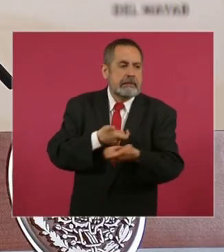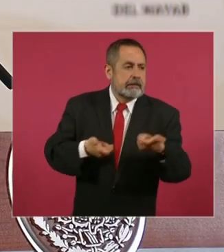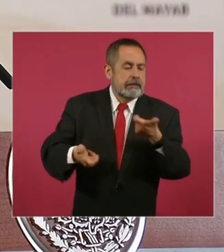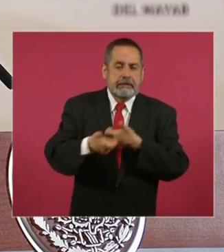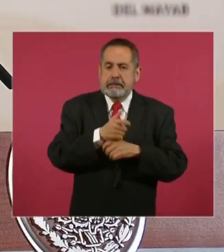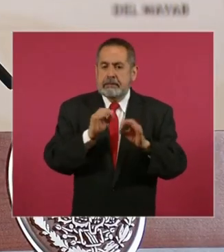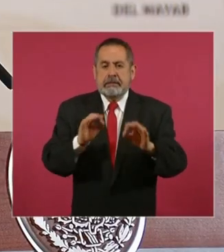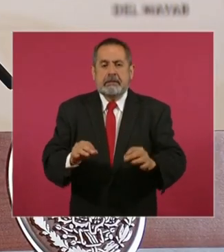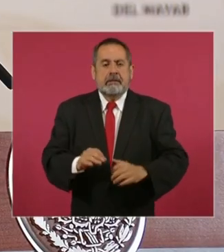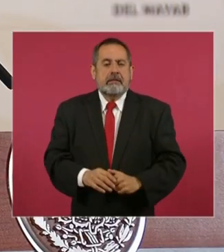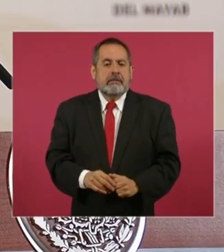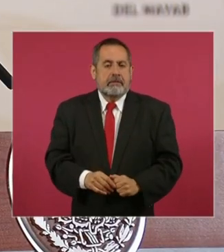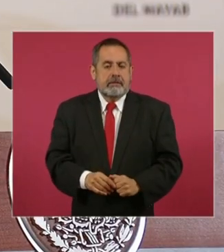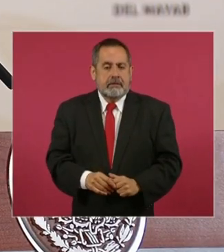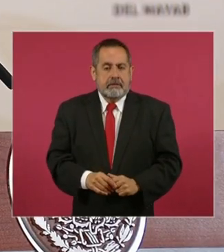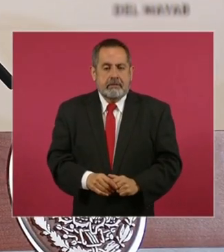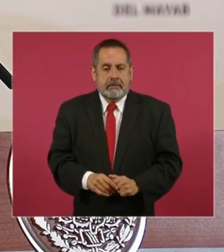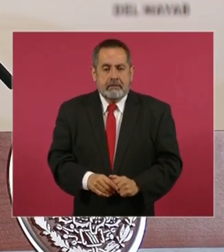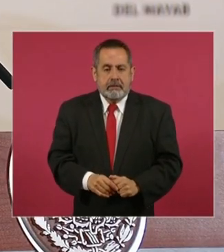porque